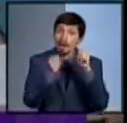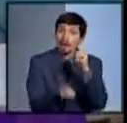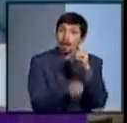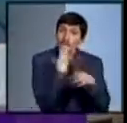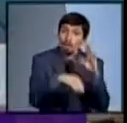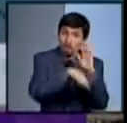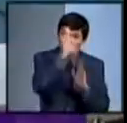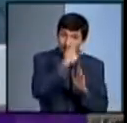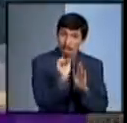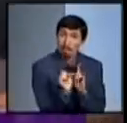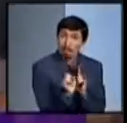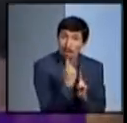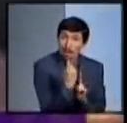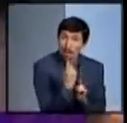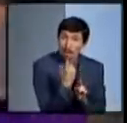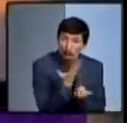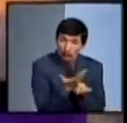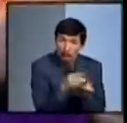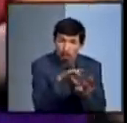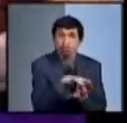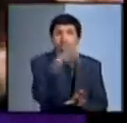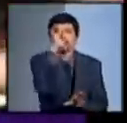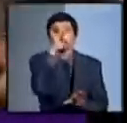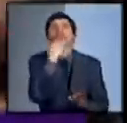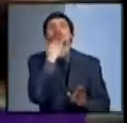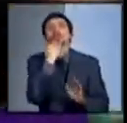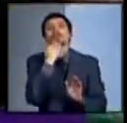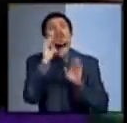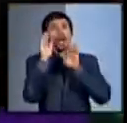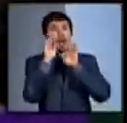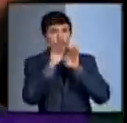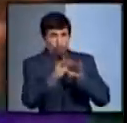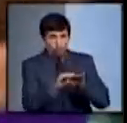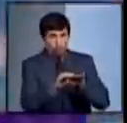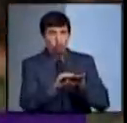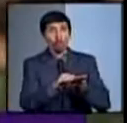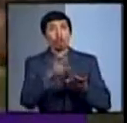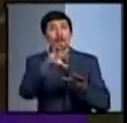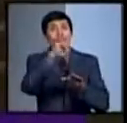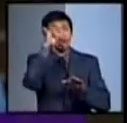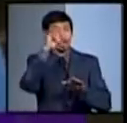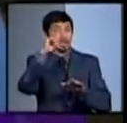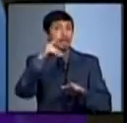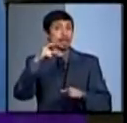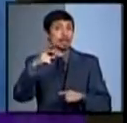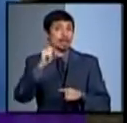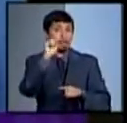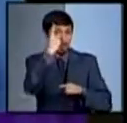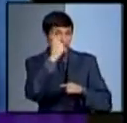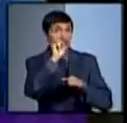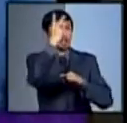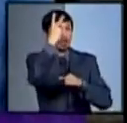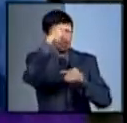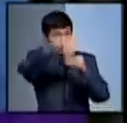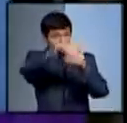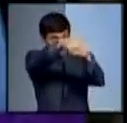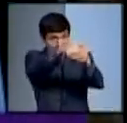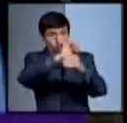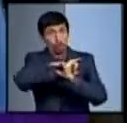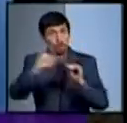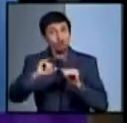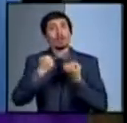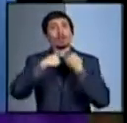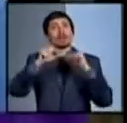mayoría por un amplio margen. Con un gran respaldo, obtuvo la victoria en las elecciones presidenciales de primera y segunda vuelta.